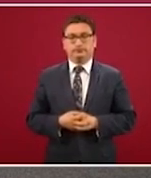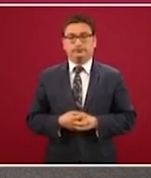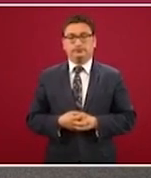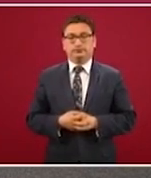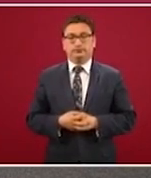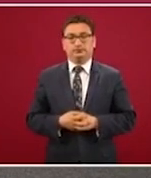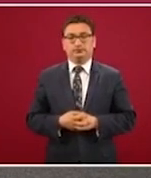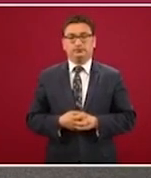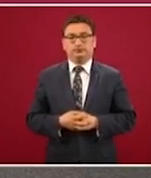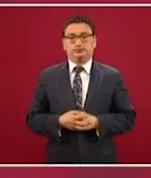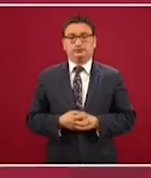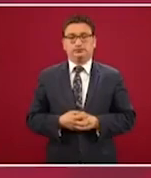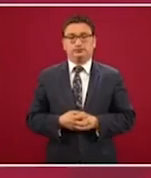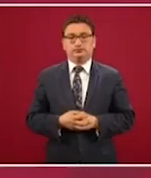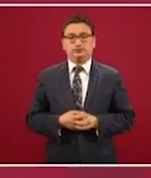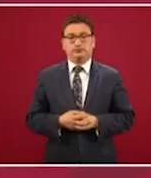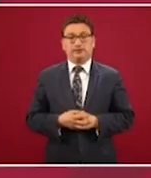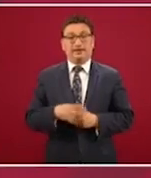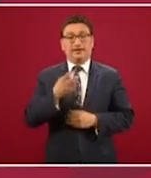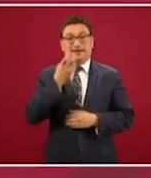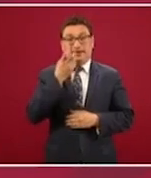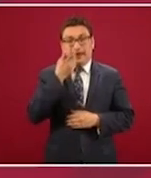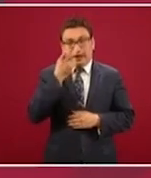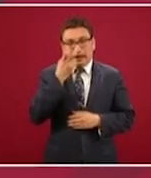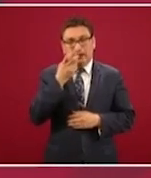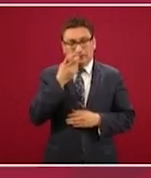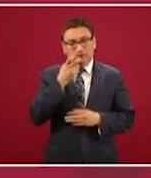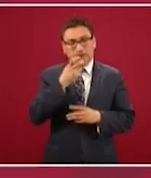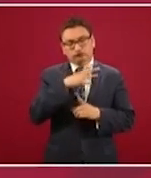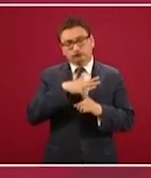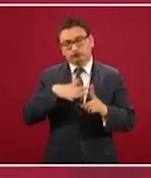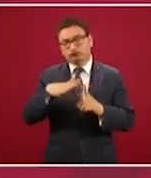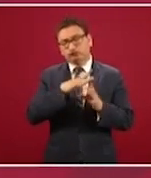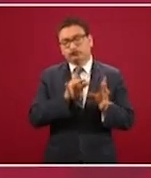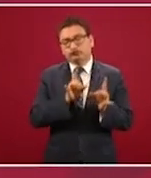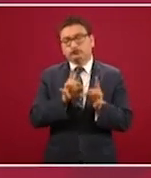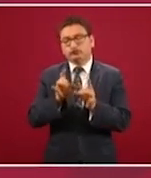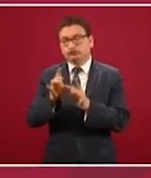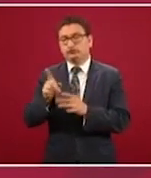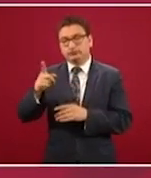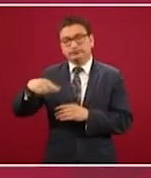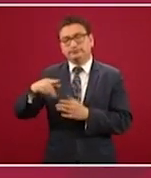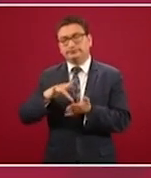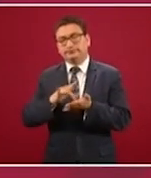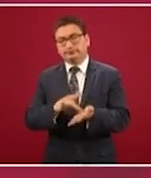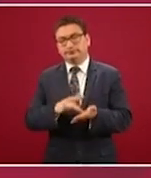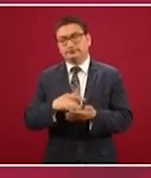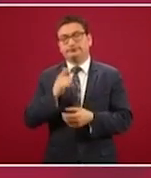Así era notorio, pues, el apoyo